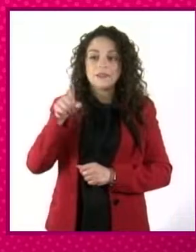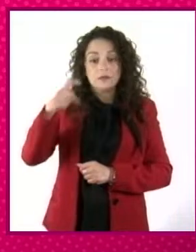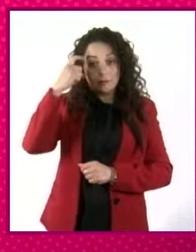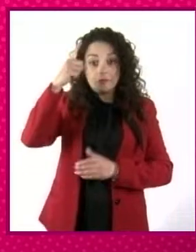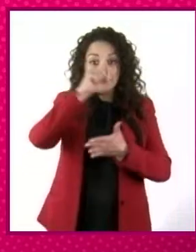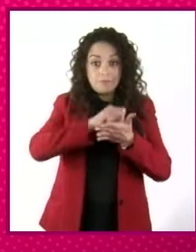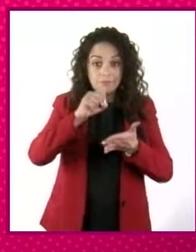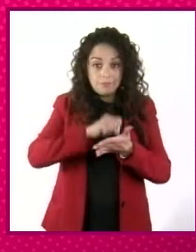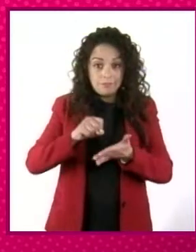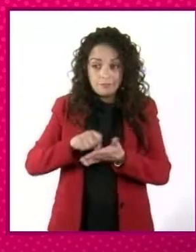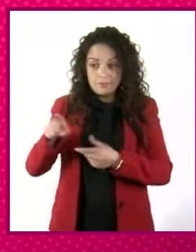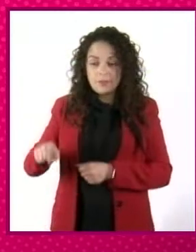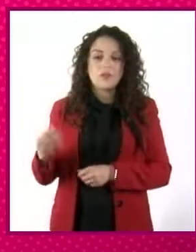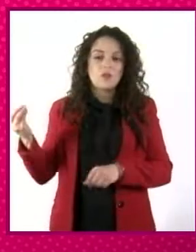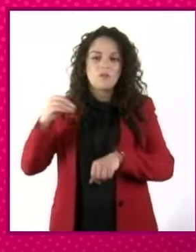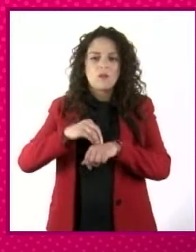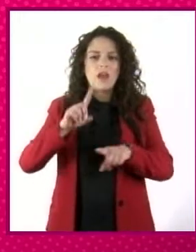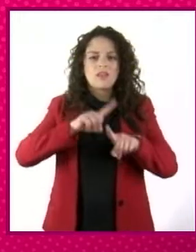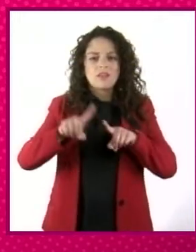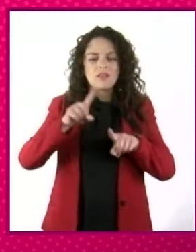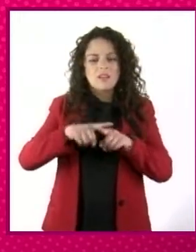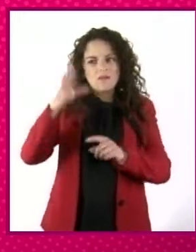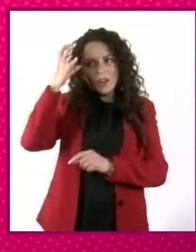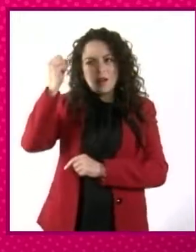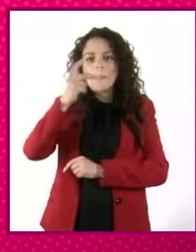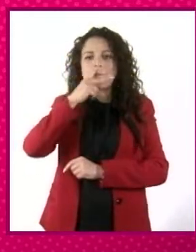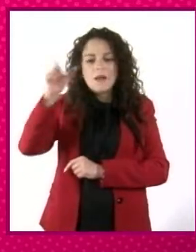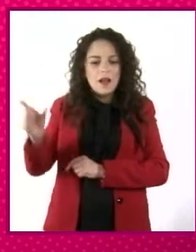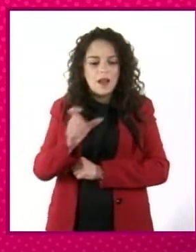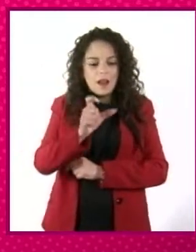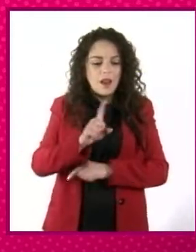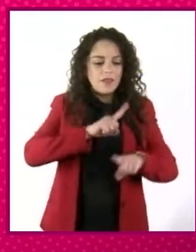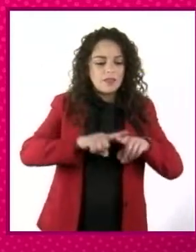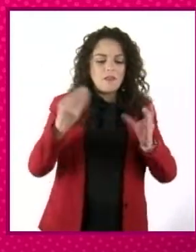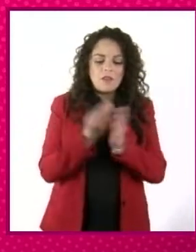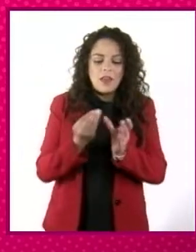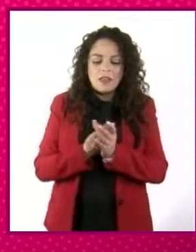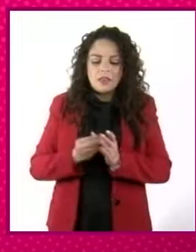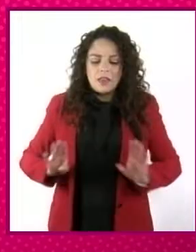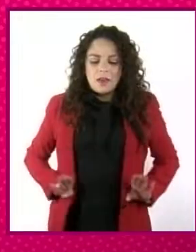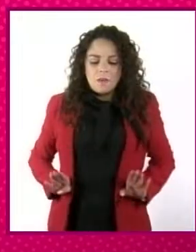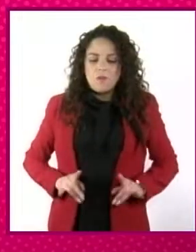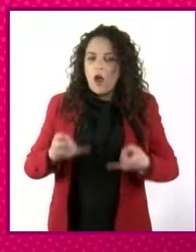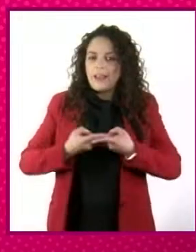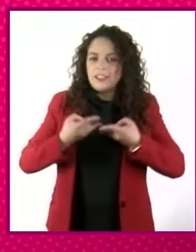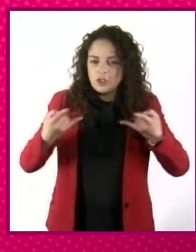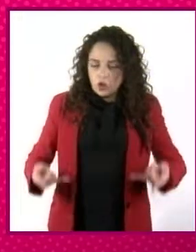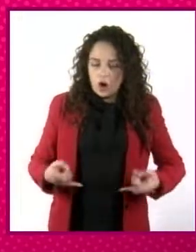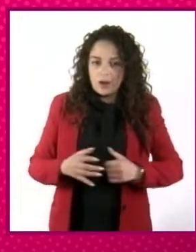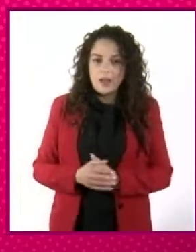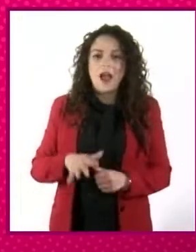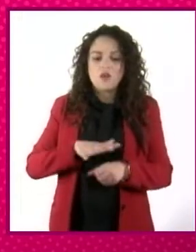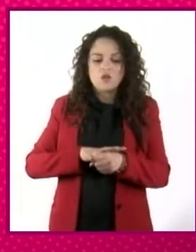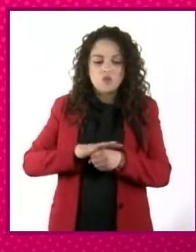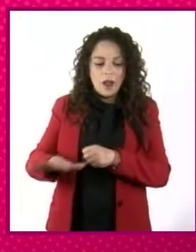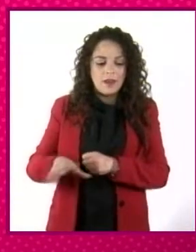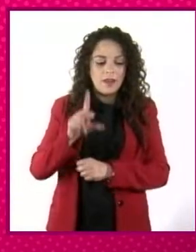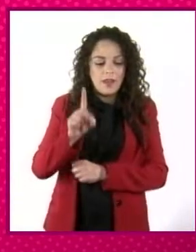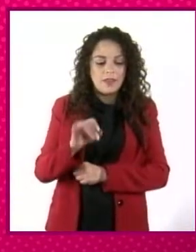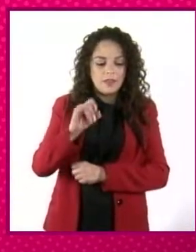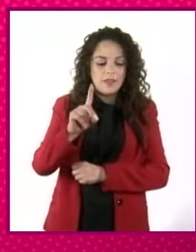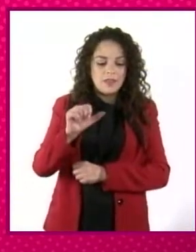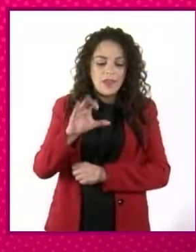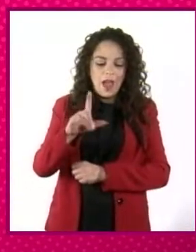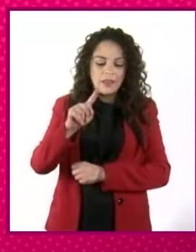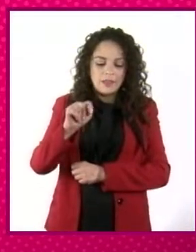varias definiciones de historia, varios tipos de historia. Y una de esas era la historia didáctica. Y él se